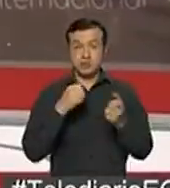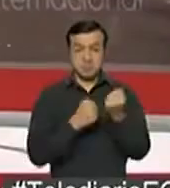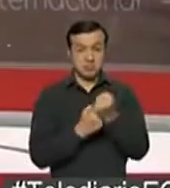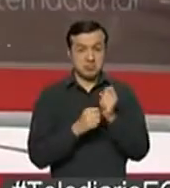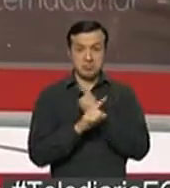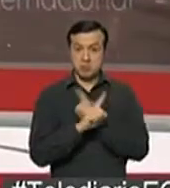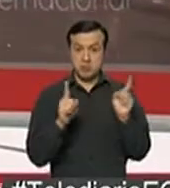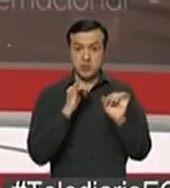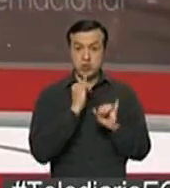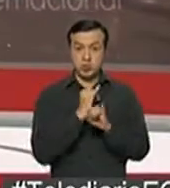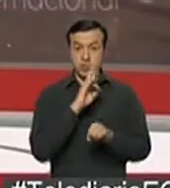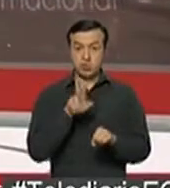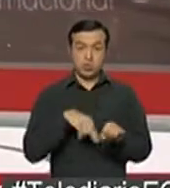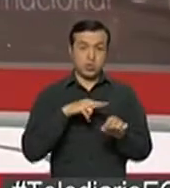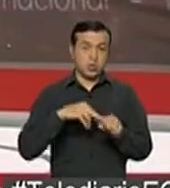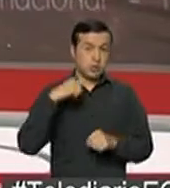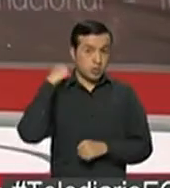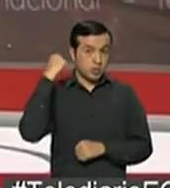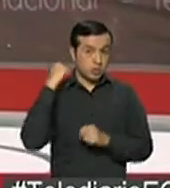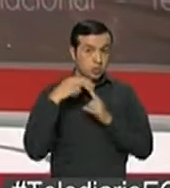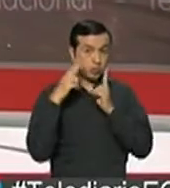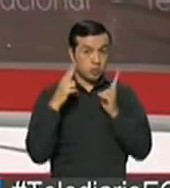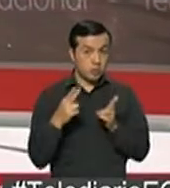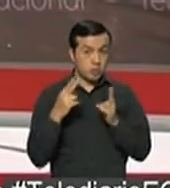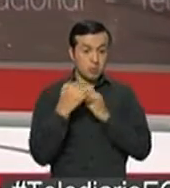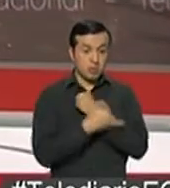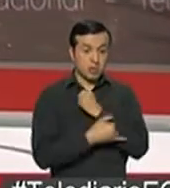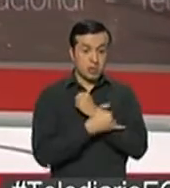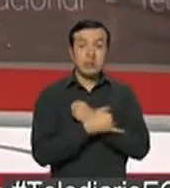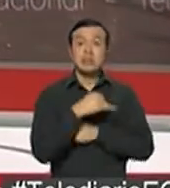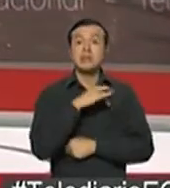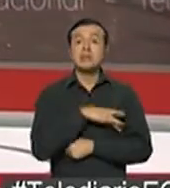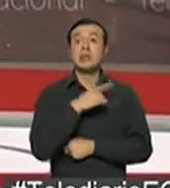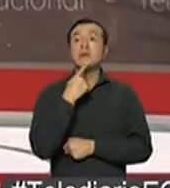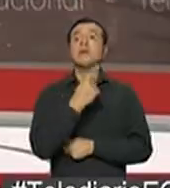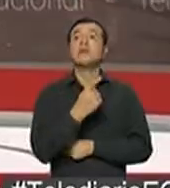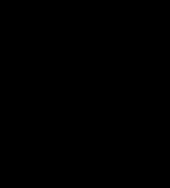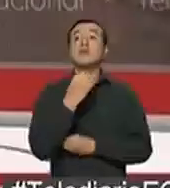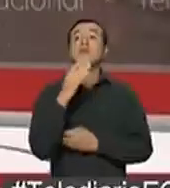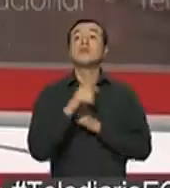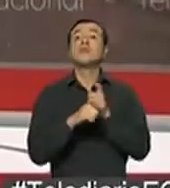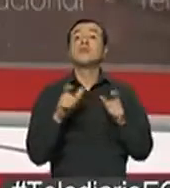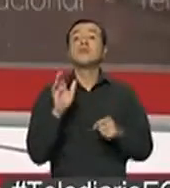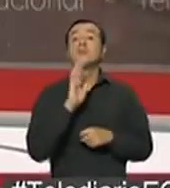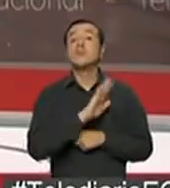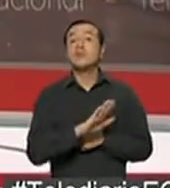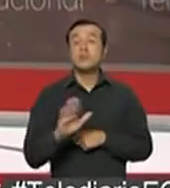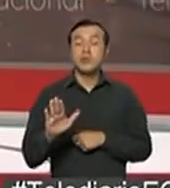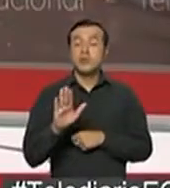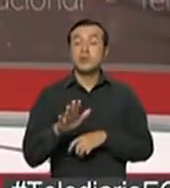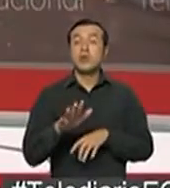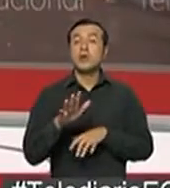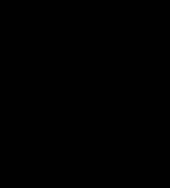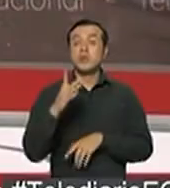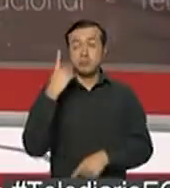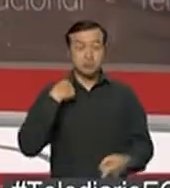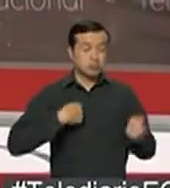El Instituto Nacional de Derechos Humanos de la República de Chile publicó el número de afectados por las manifestaciones.